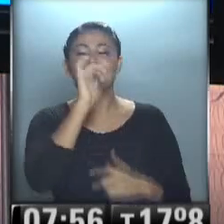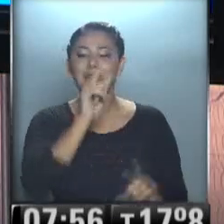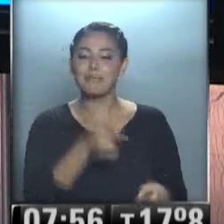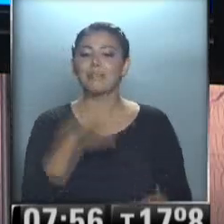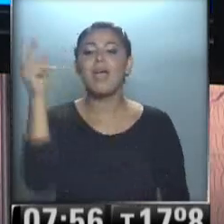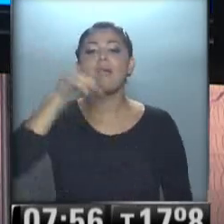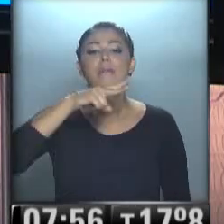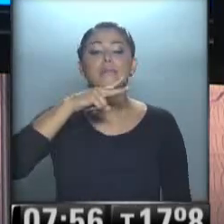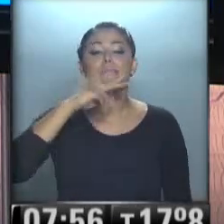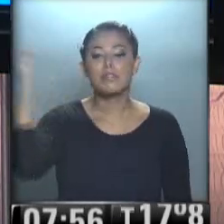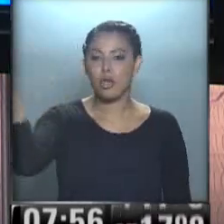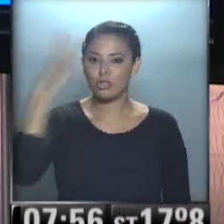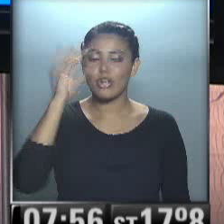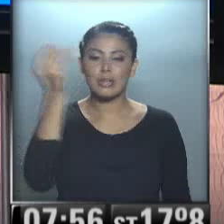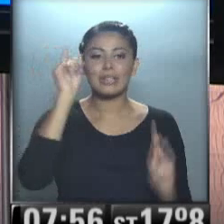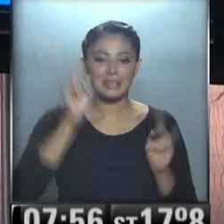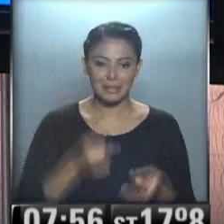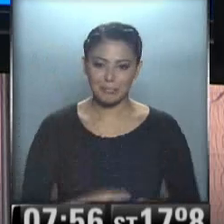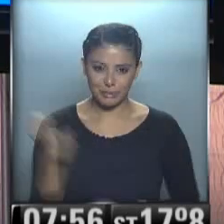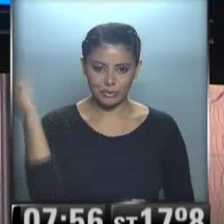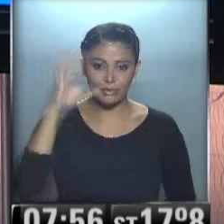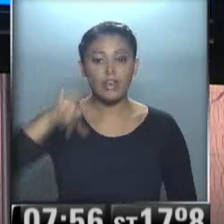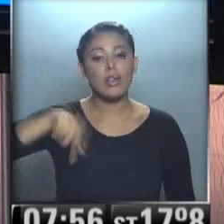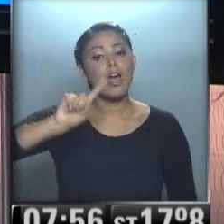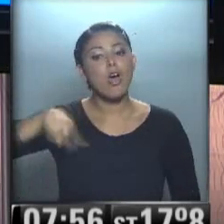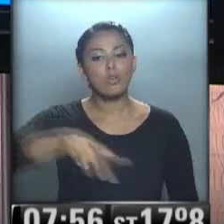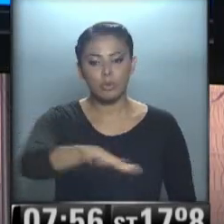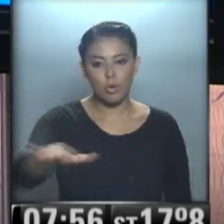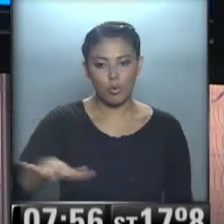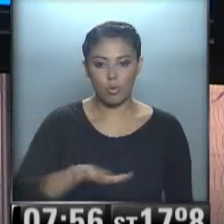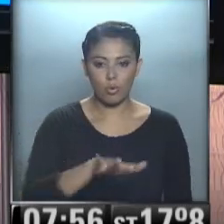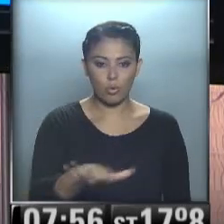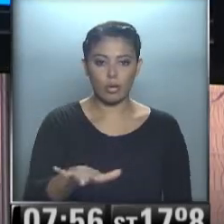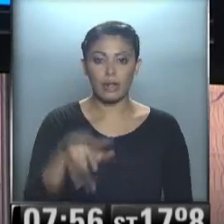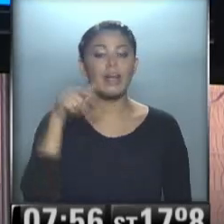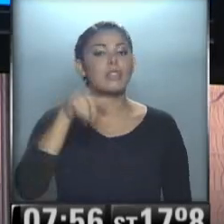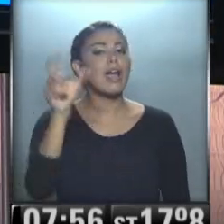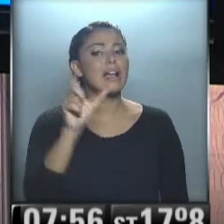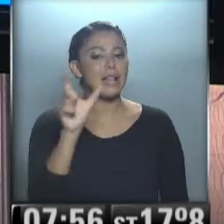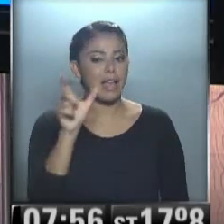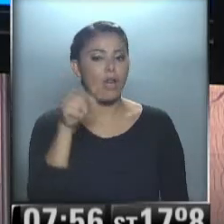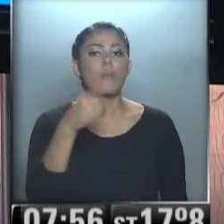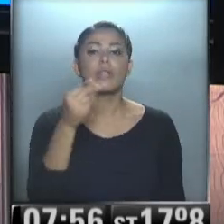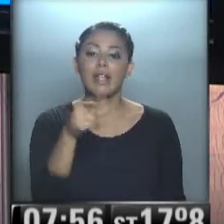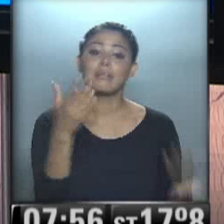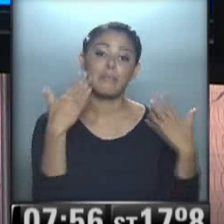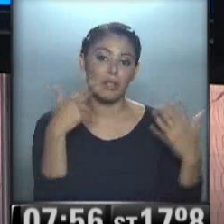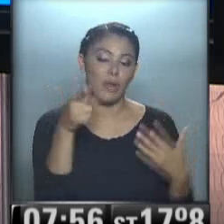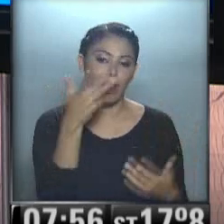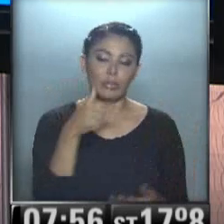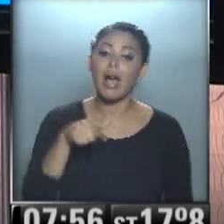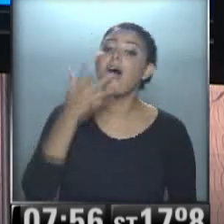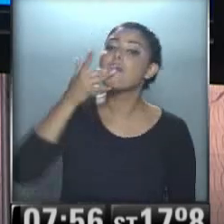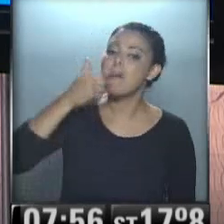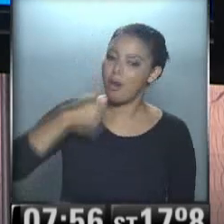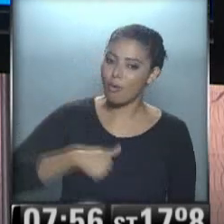Viernes solazo, el sábado también. Nos vamos a otra localidad. Esto es para Claudio, por las temperaturas, digo. Eso me gusta